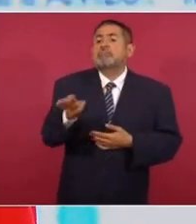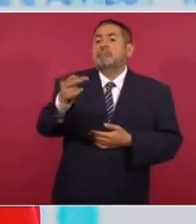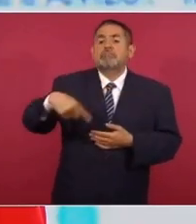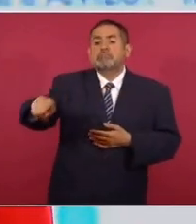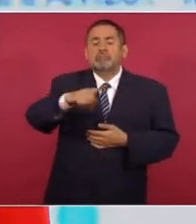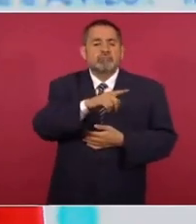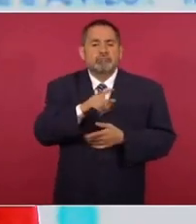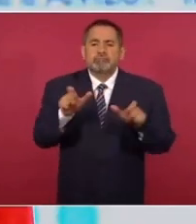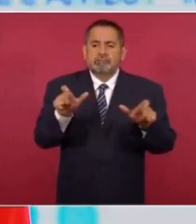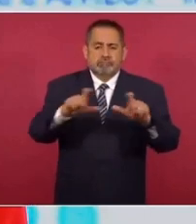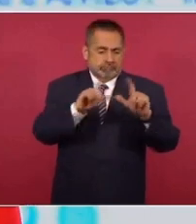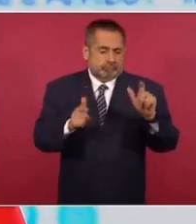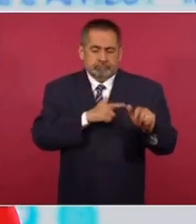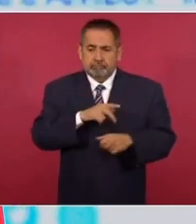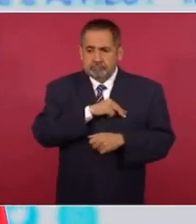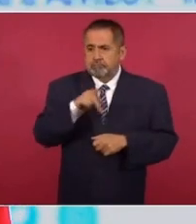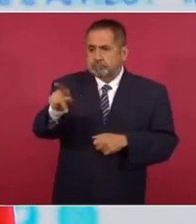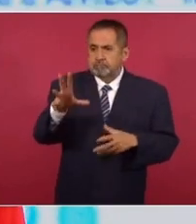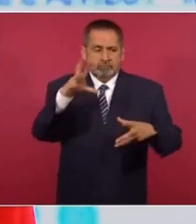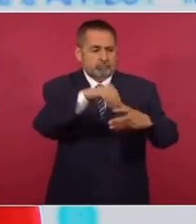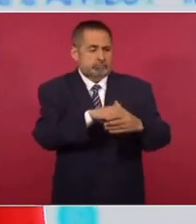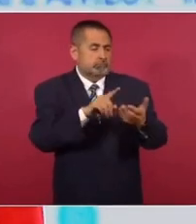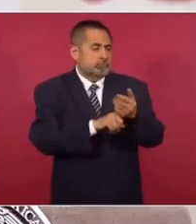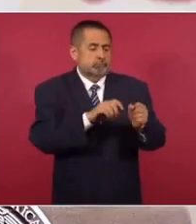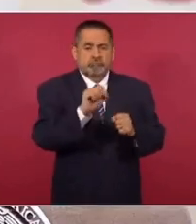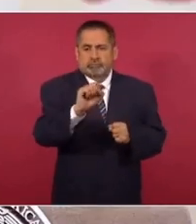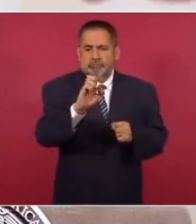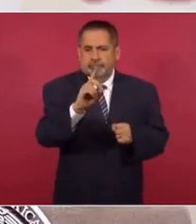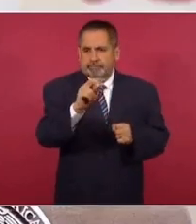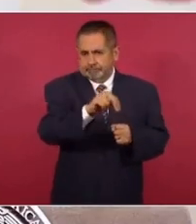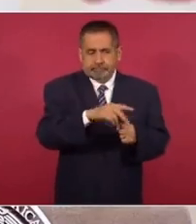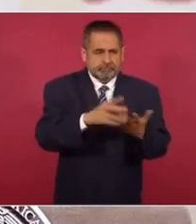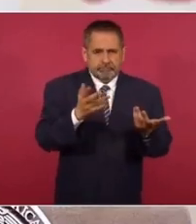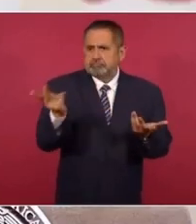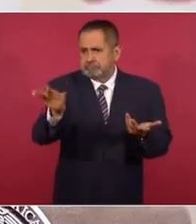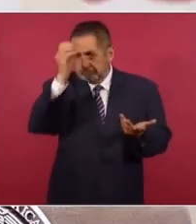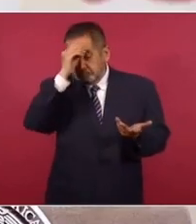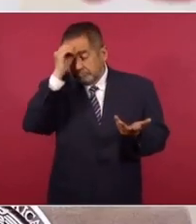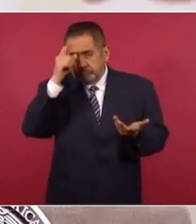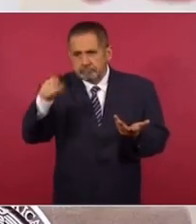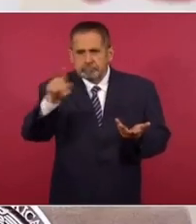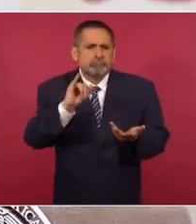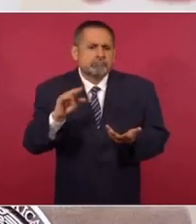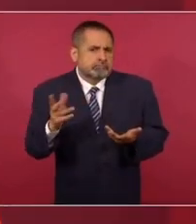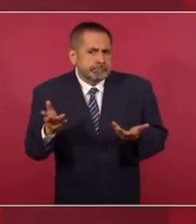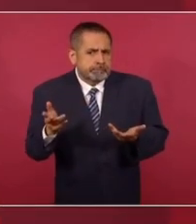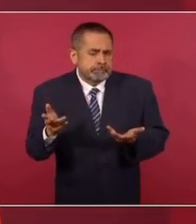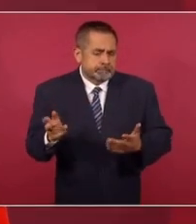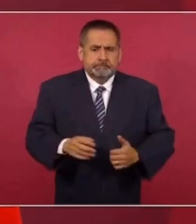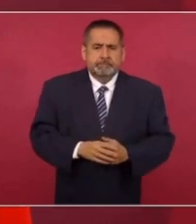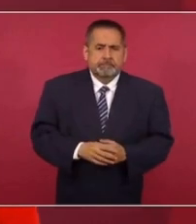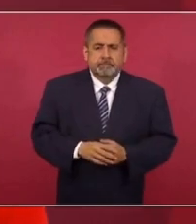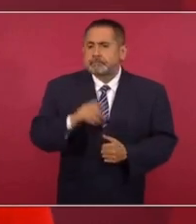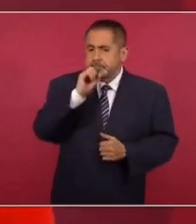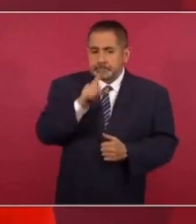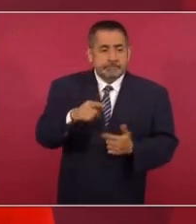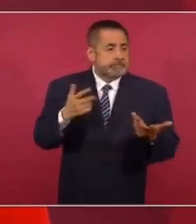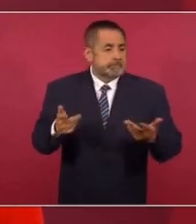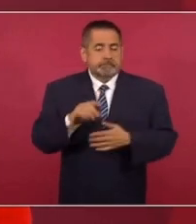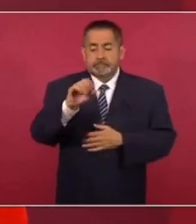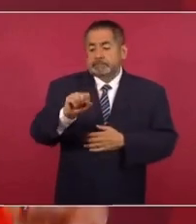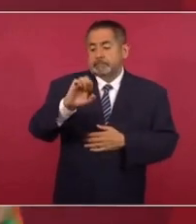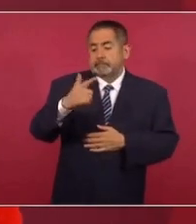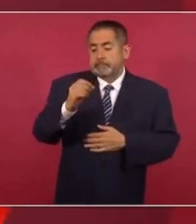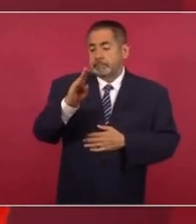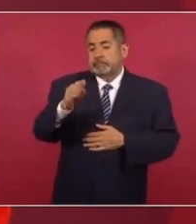Guardia Nacional debe quedar en manos de la Sedena y continúan las Fuerzas Armadas en la seguridad pública? A su vez, la Secretaría de